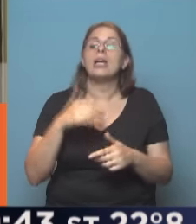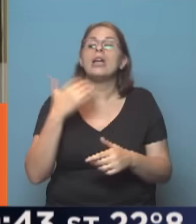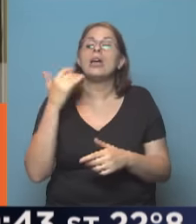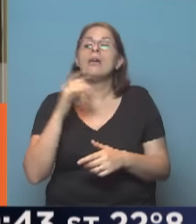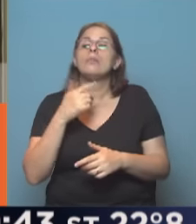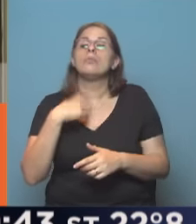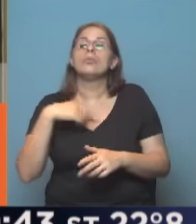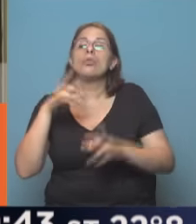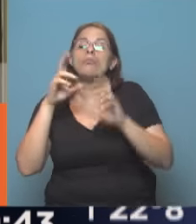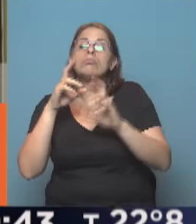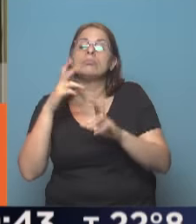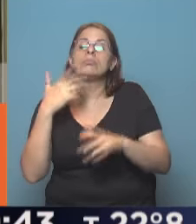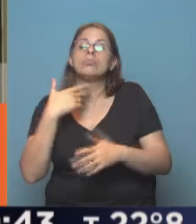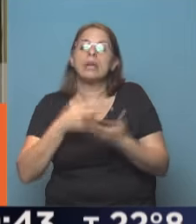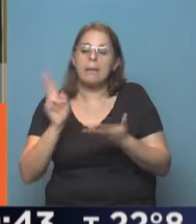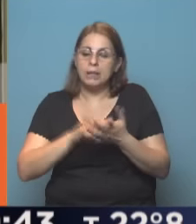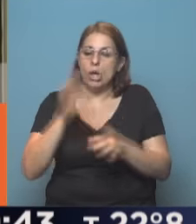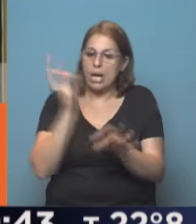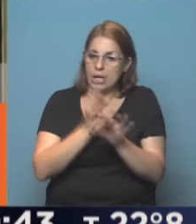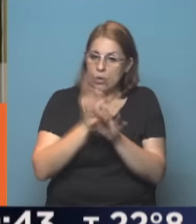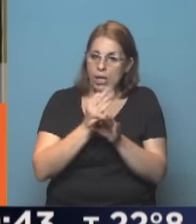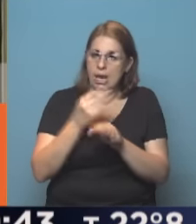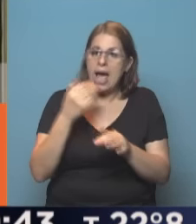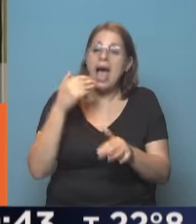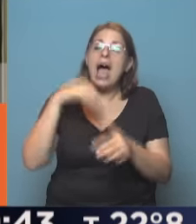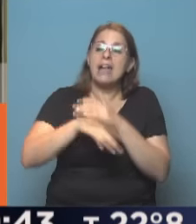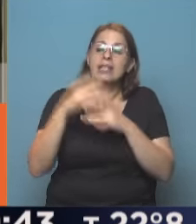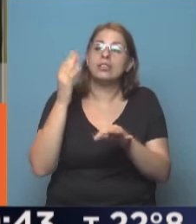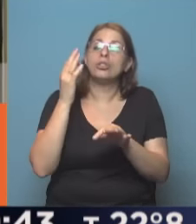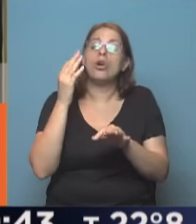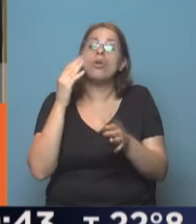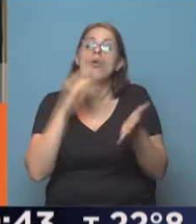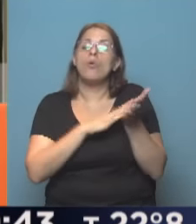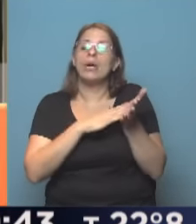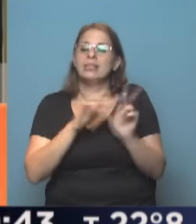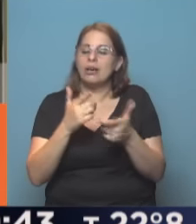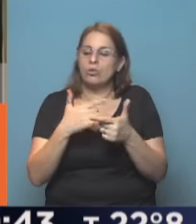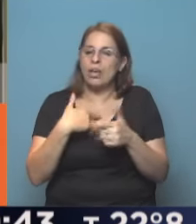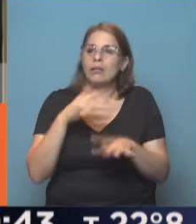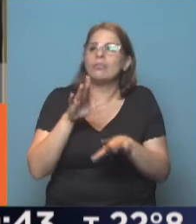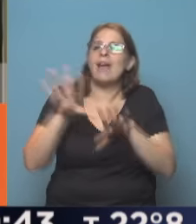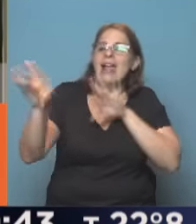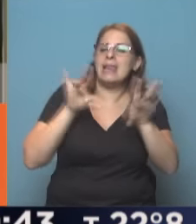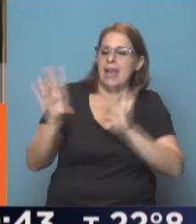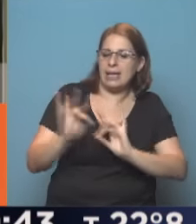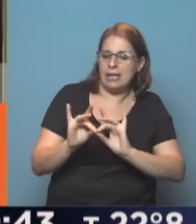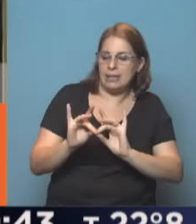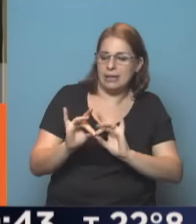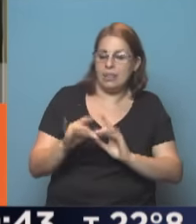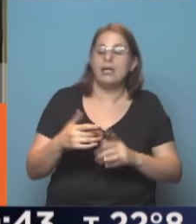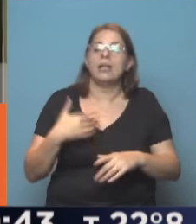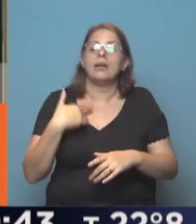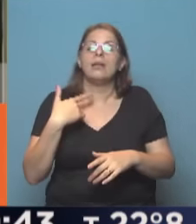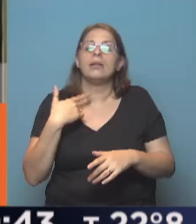No hubo una búsqueda, porque las escuelas que no están en la muestra no son seleccionadas, son como al azar. Y esto muestra que no